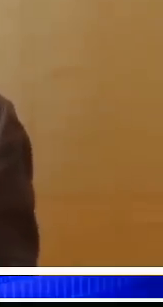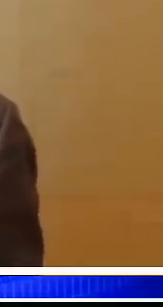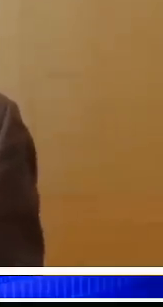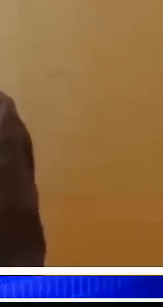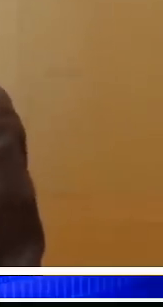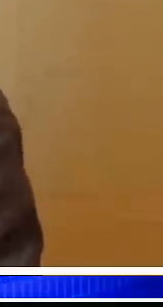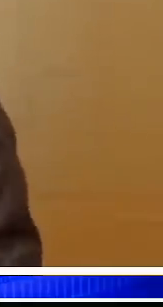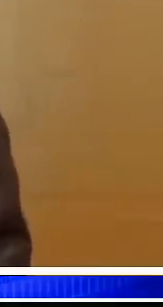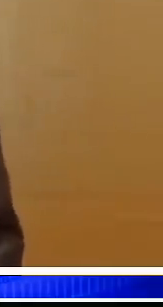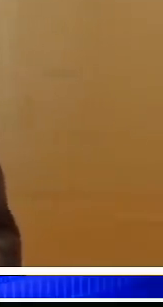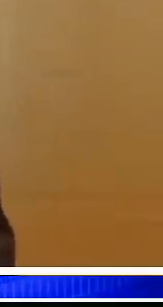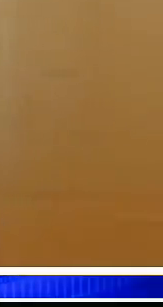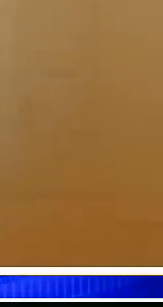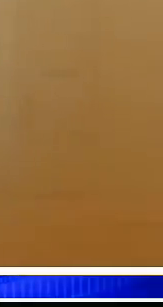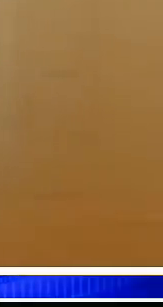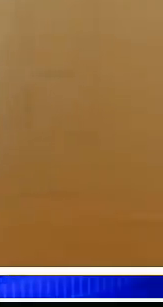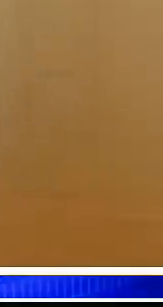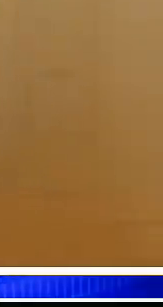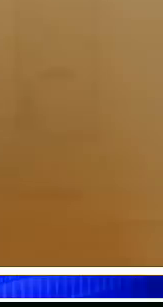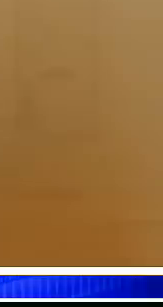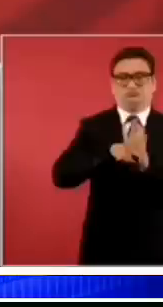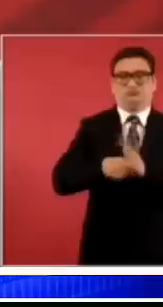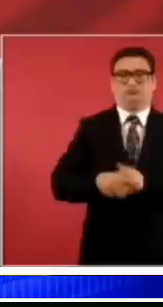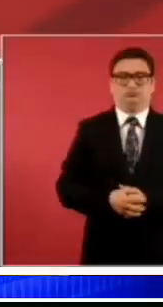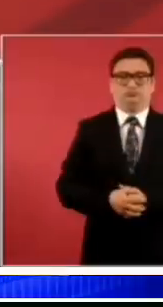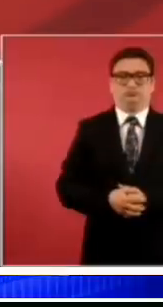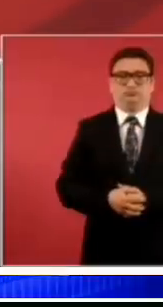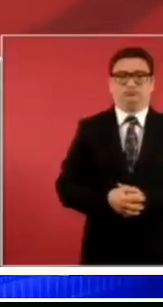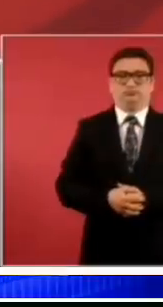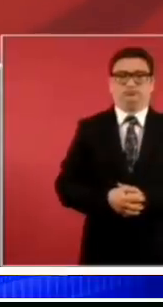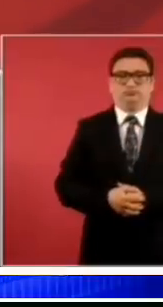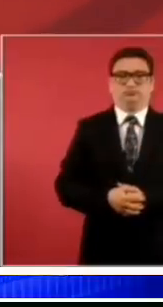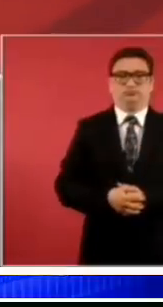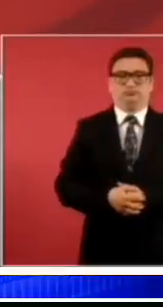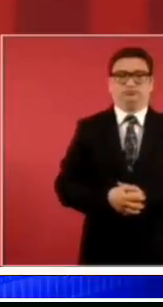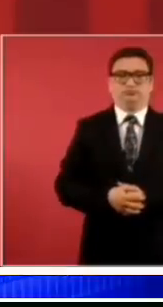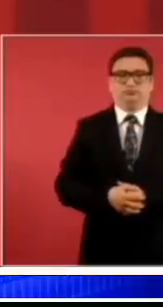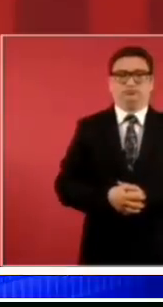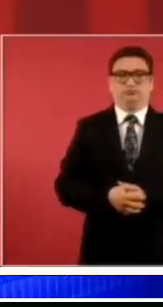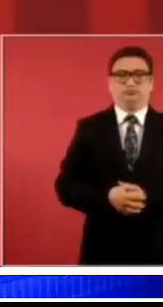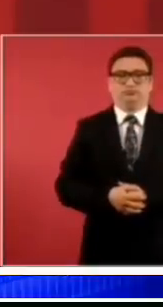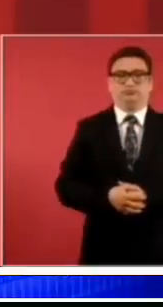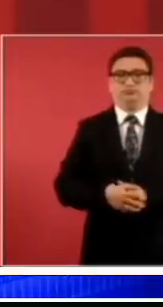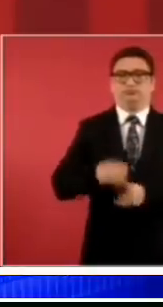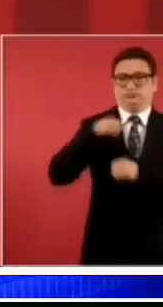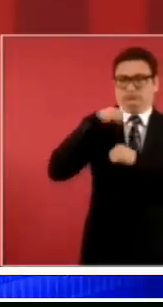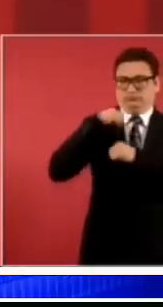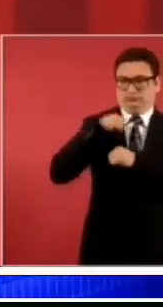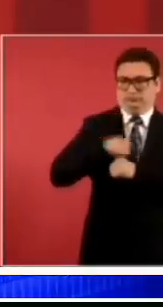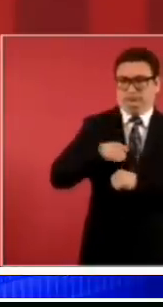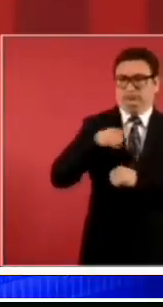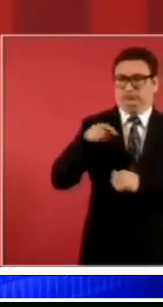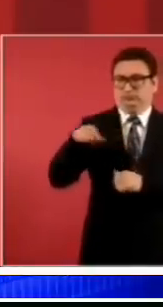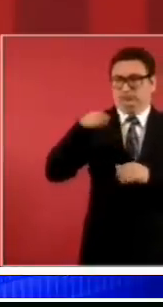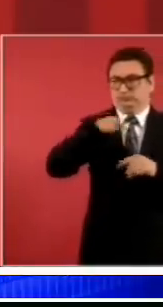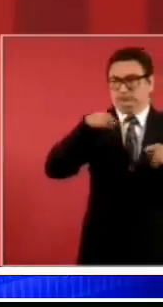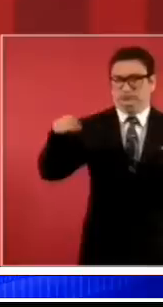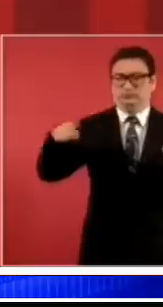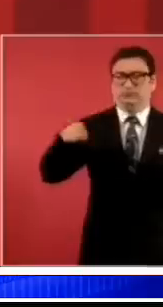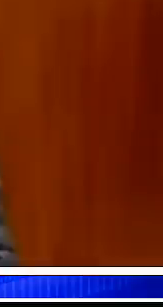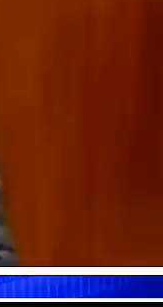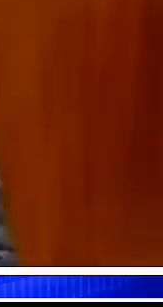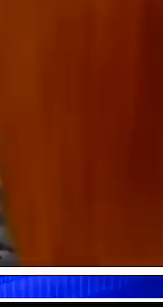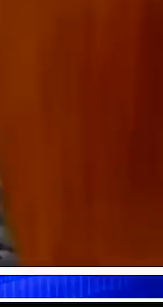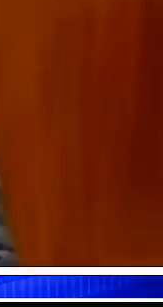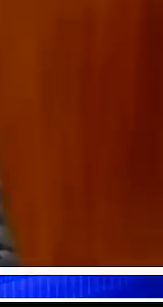logró defenderse con el congreso local y el apoyo de la suprema corte sin embargo ya el sábado ya no habrá